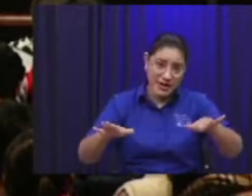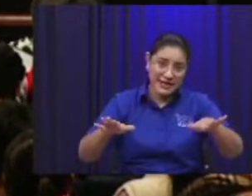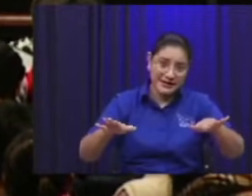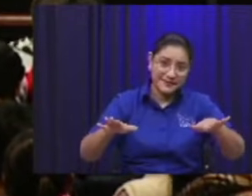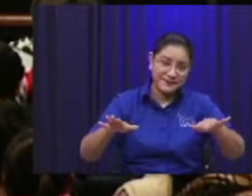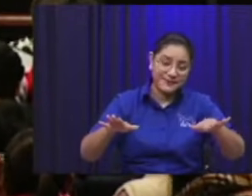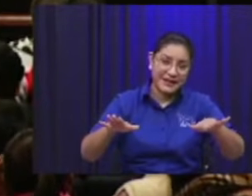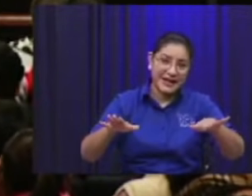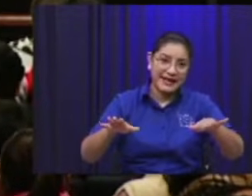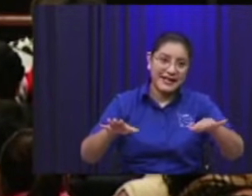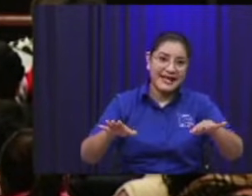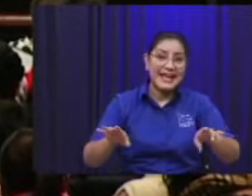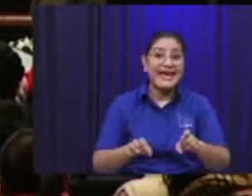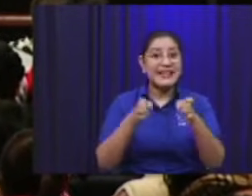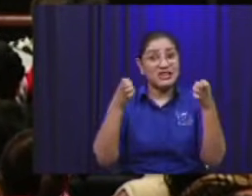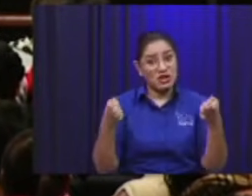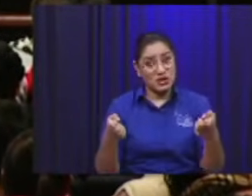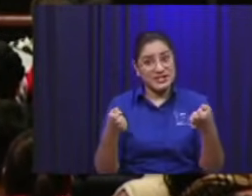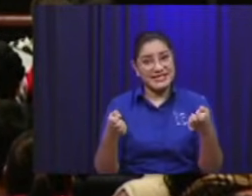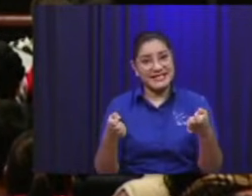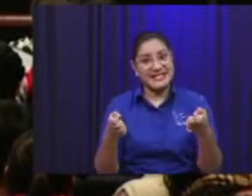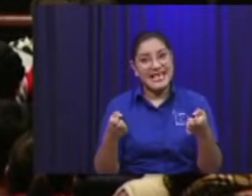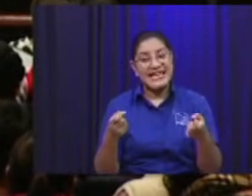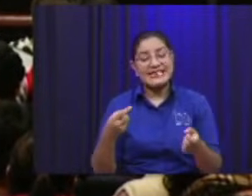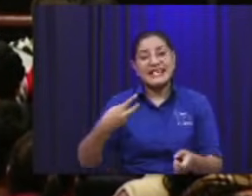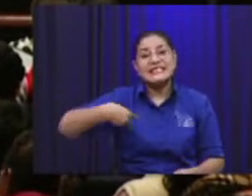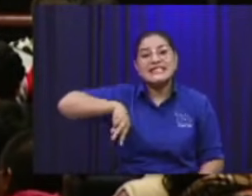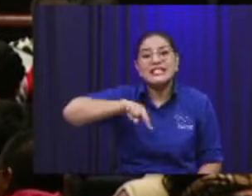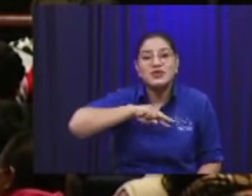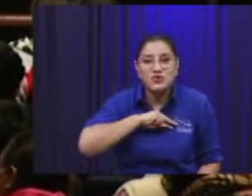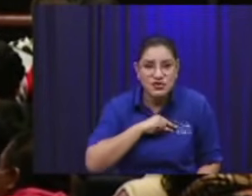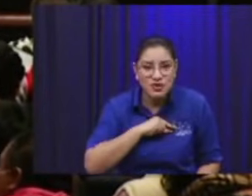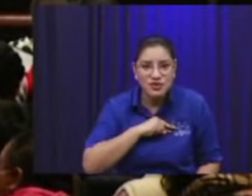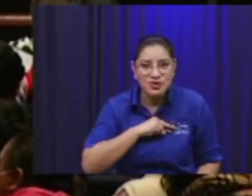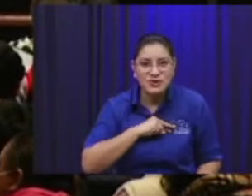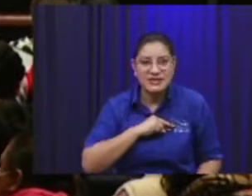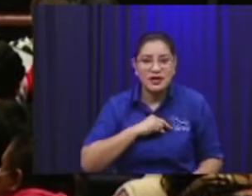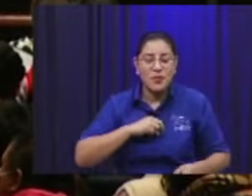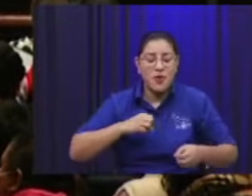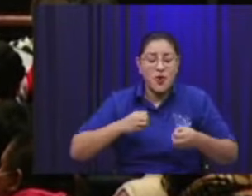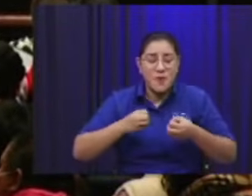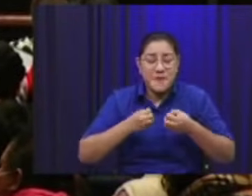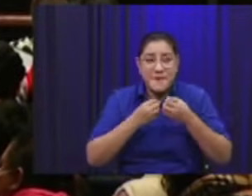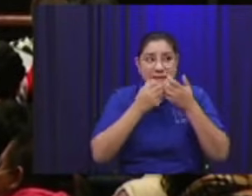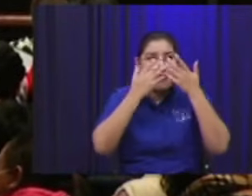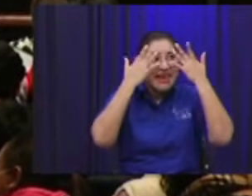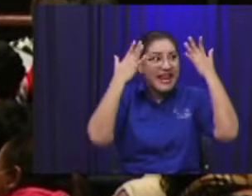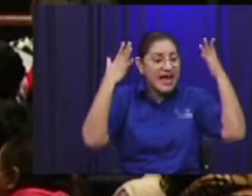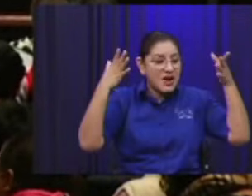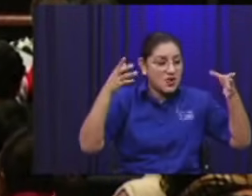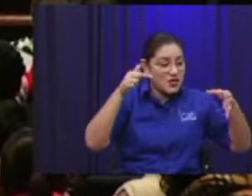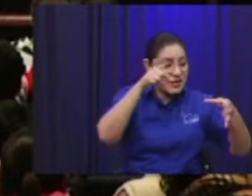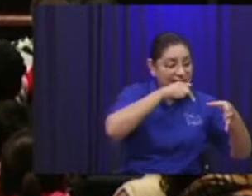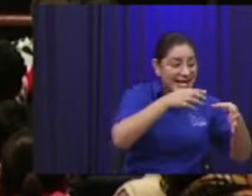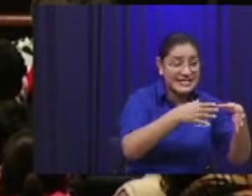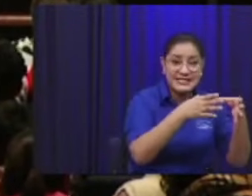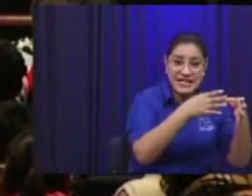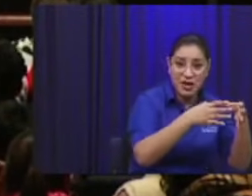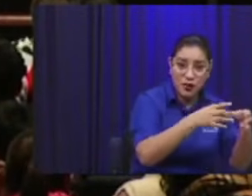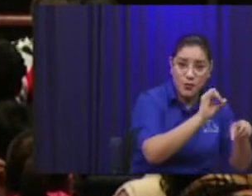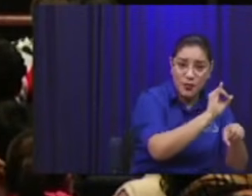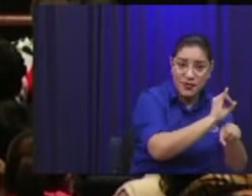asombroso de todo esto es el irnos grupalmente porque ese si hubiésemos